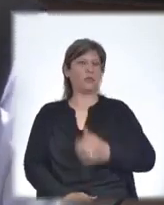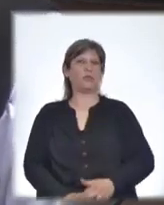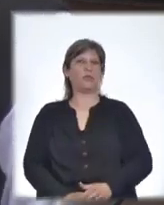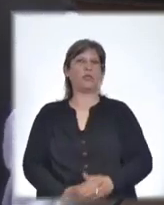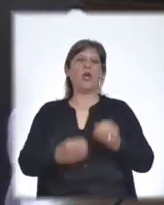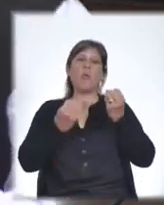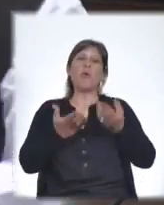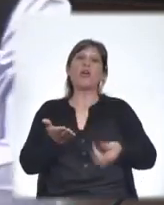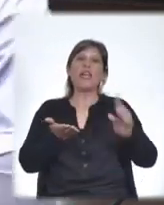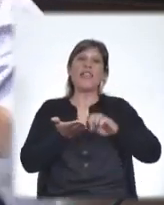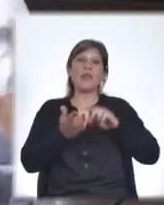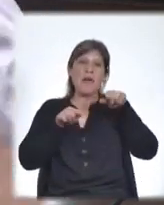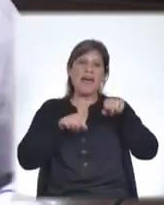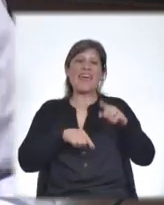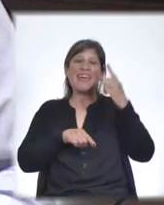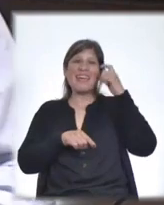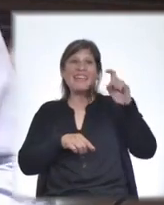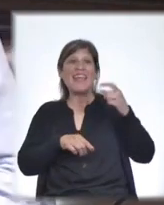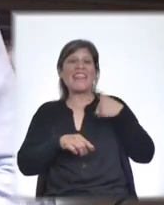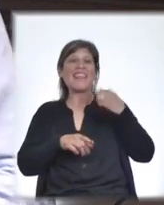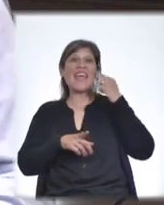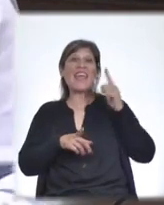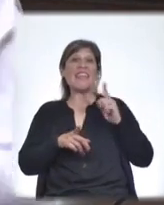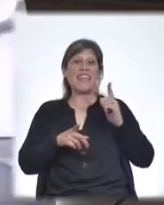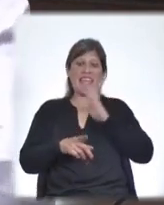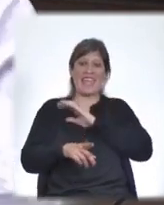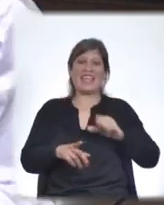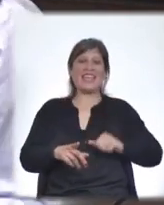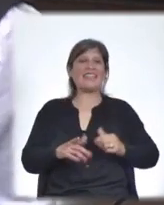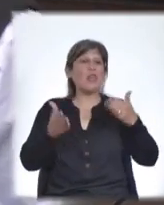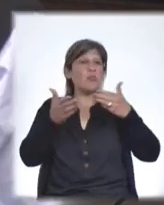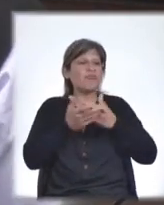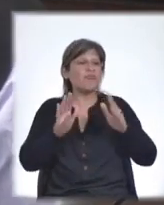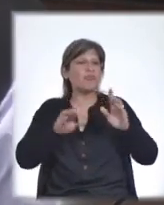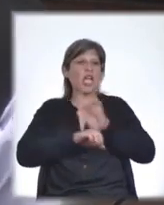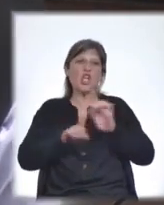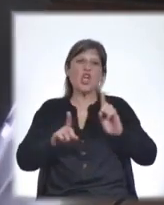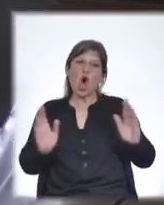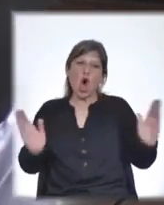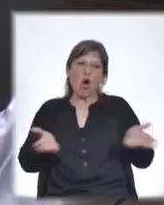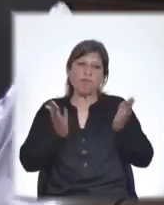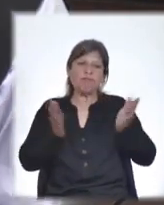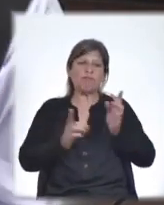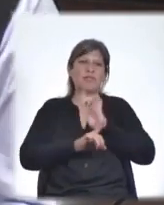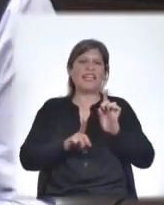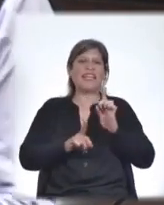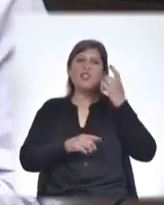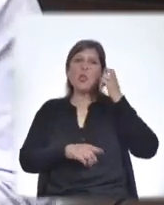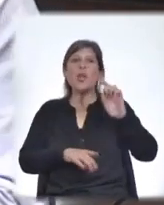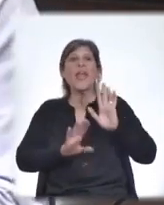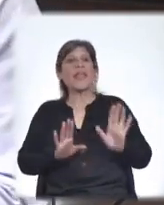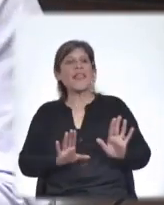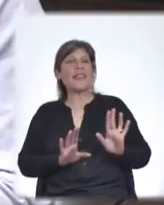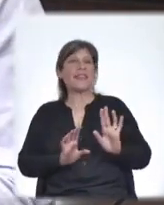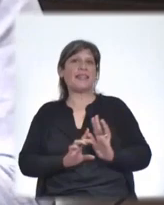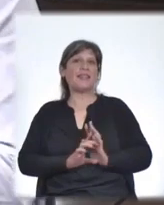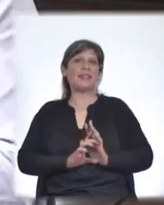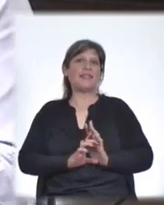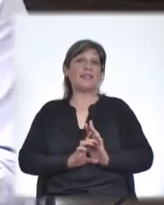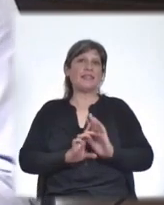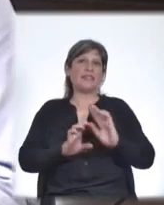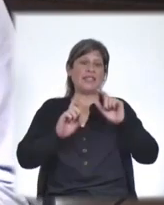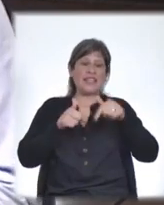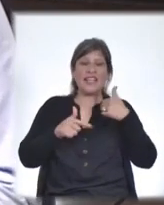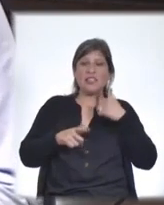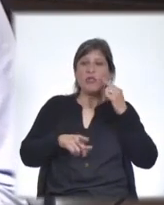Porque además esta idea de que el Estado nos detiene y no nos potencia, es una idea en definitiva que es la idea de la cuna